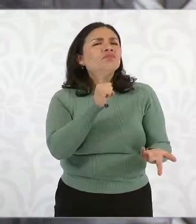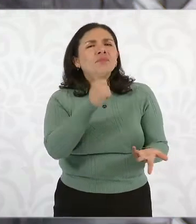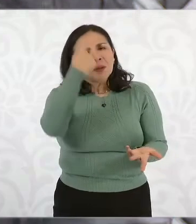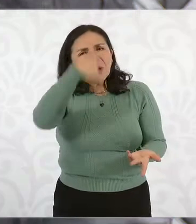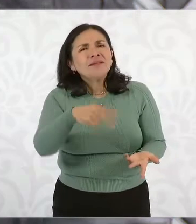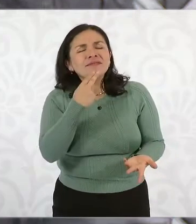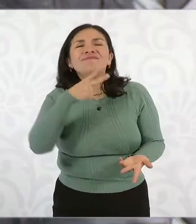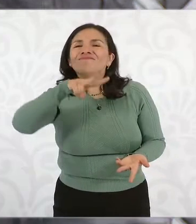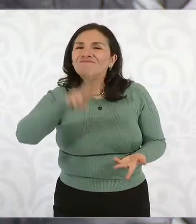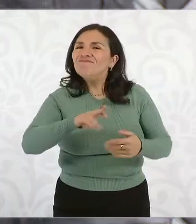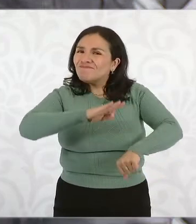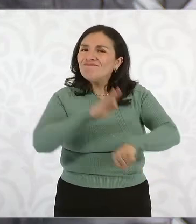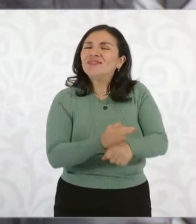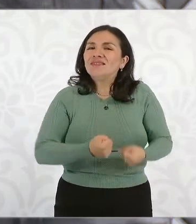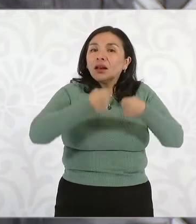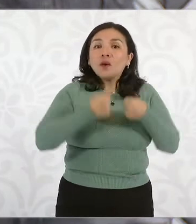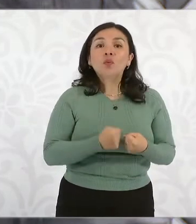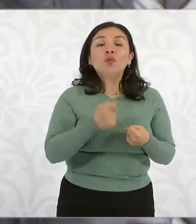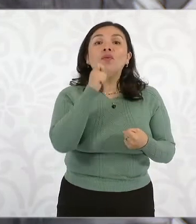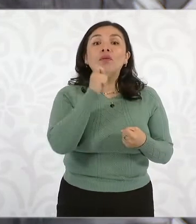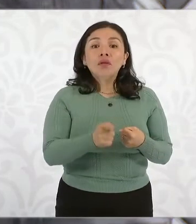es garantizar que